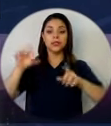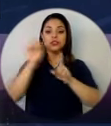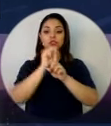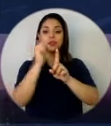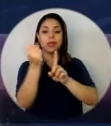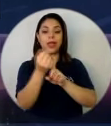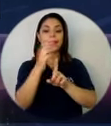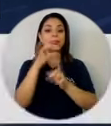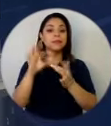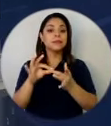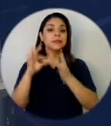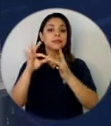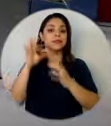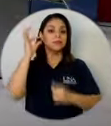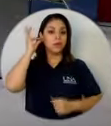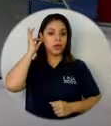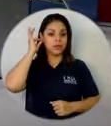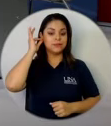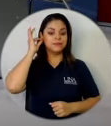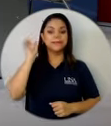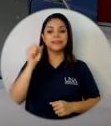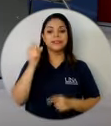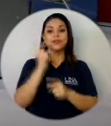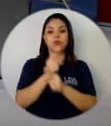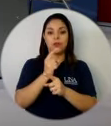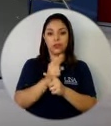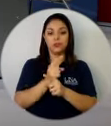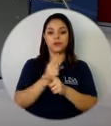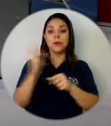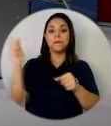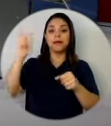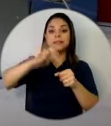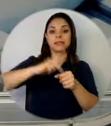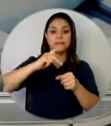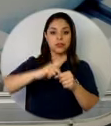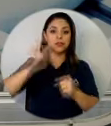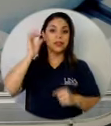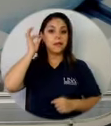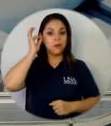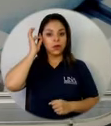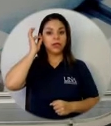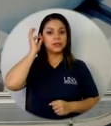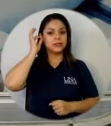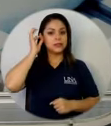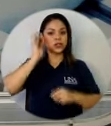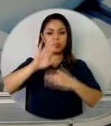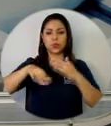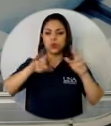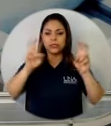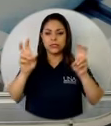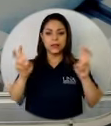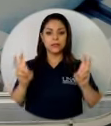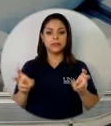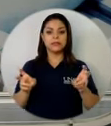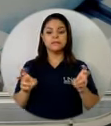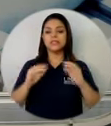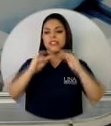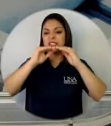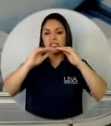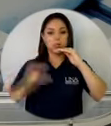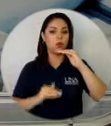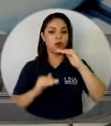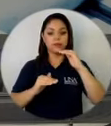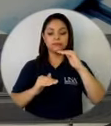las mujeres en particular. Sí, así es. La participación de las mujeres en prácticamente todos los ámbitos es desigual.